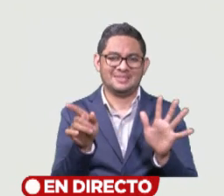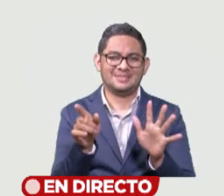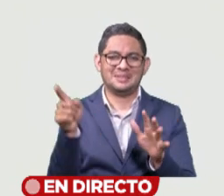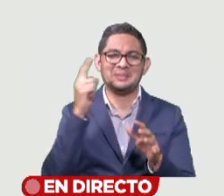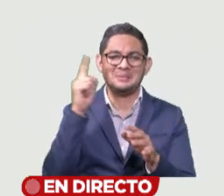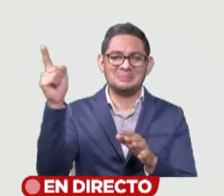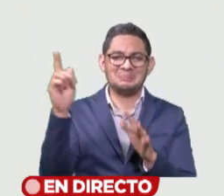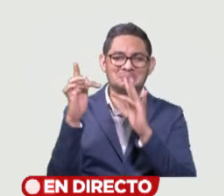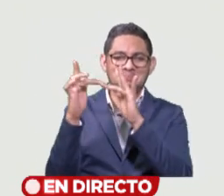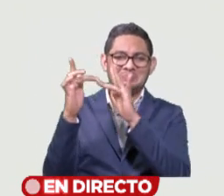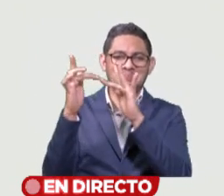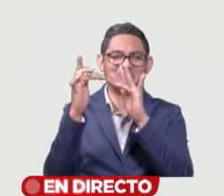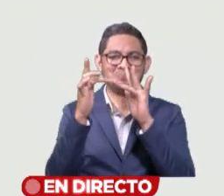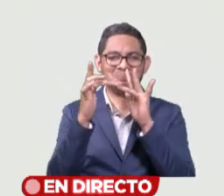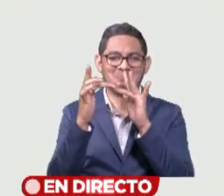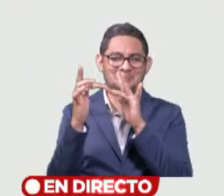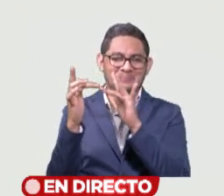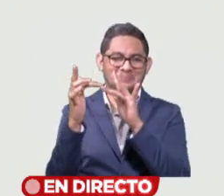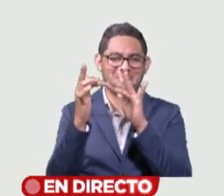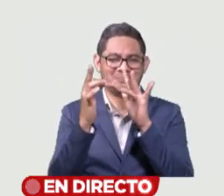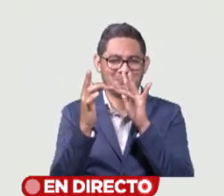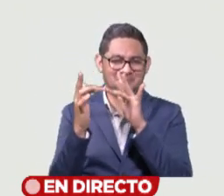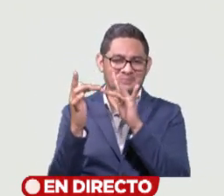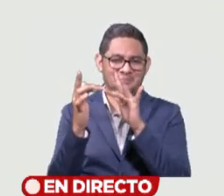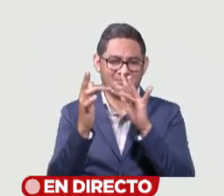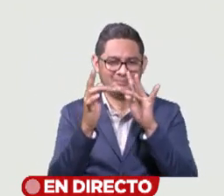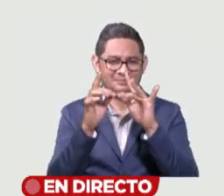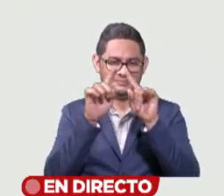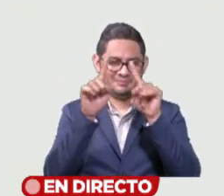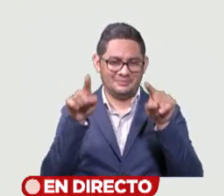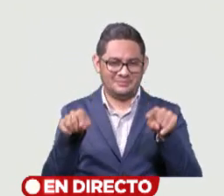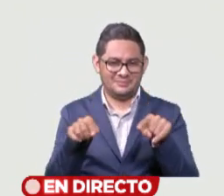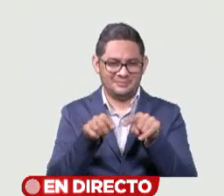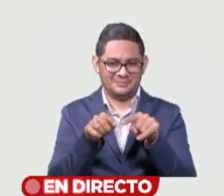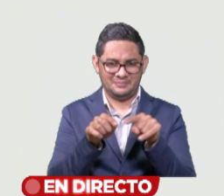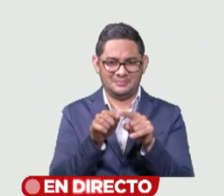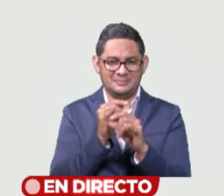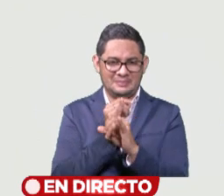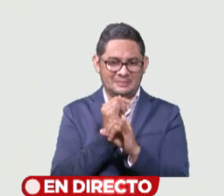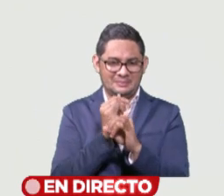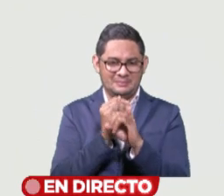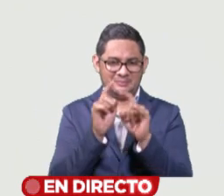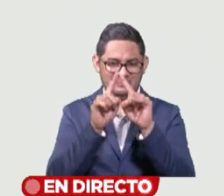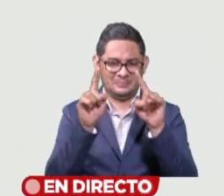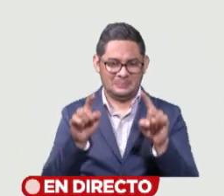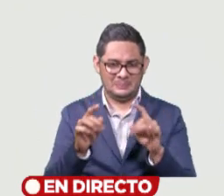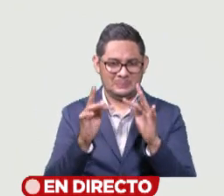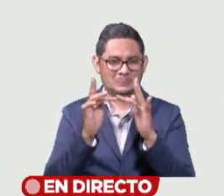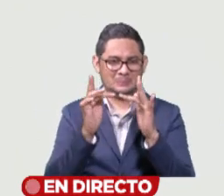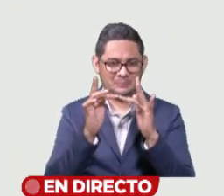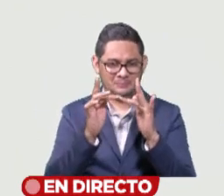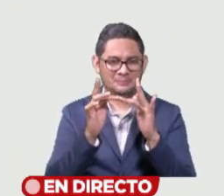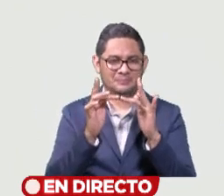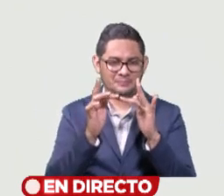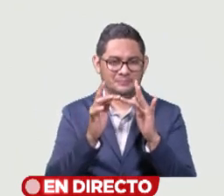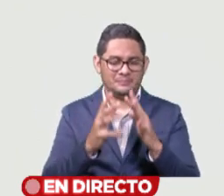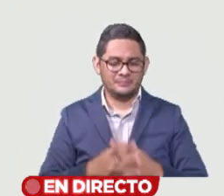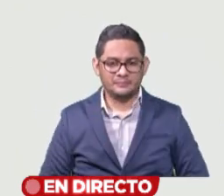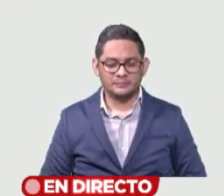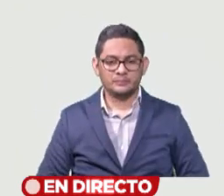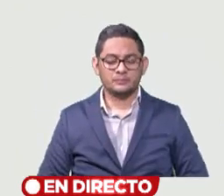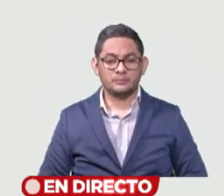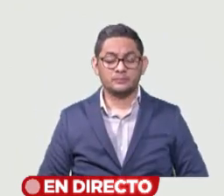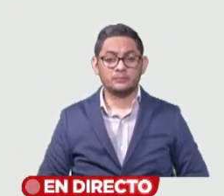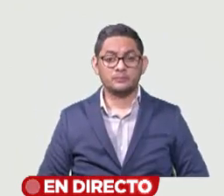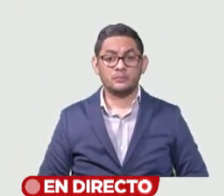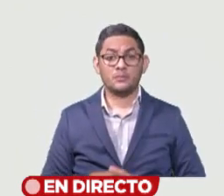entre ese oficial de vacunación y la herramienta digital que esta persona tiene con una base de datos en donde se tiene